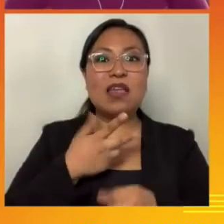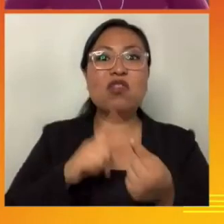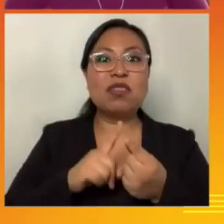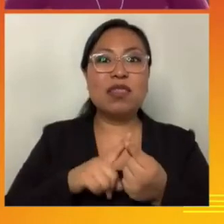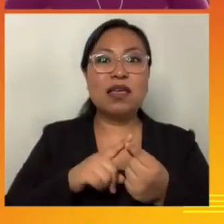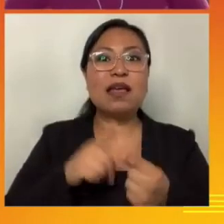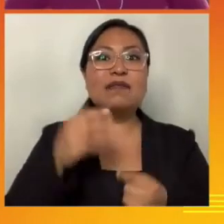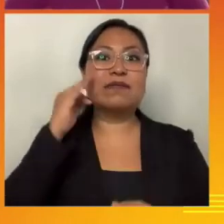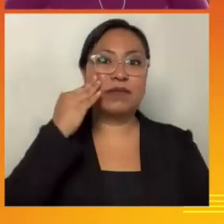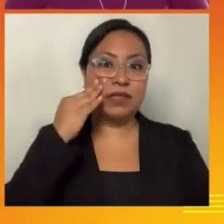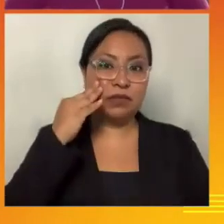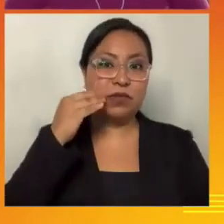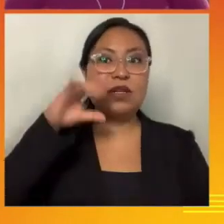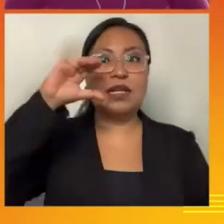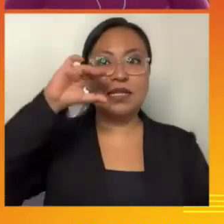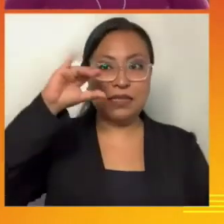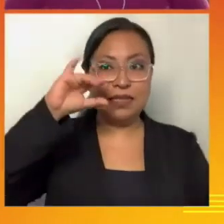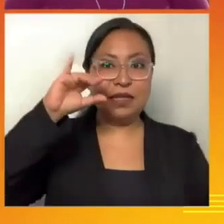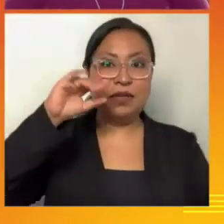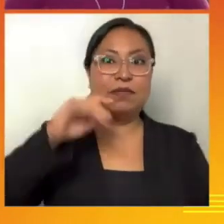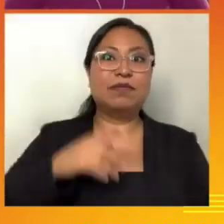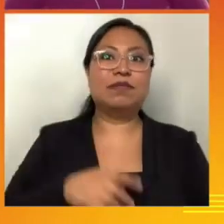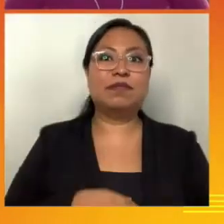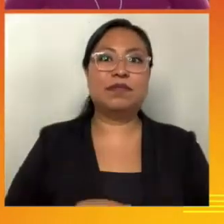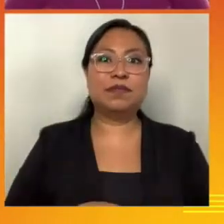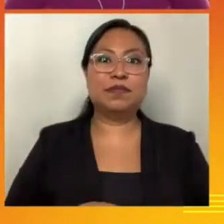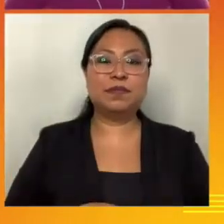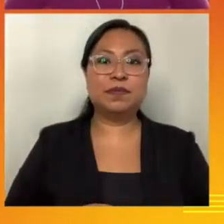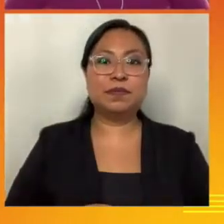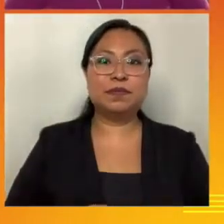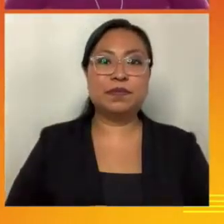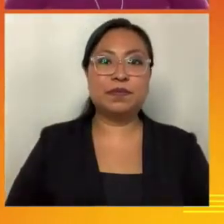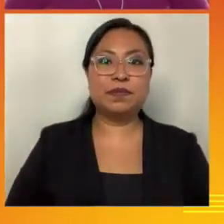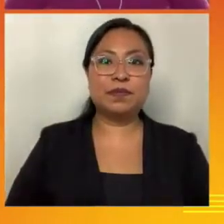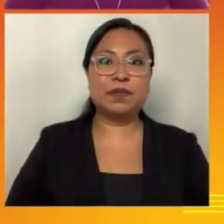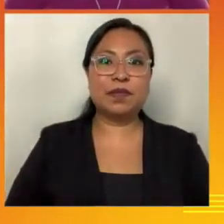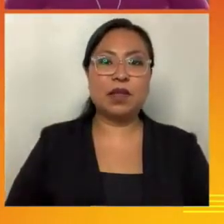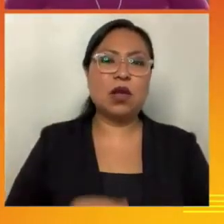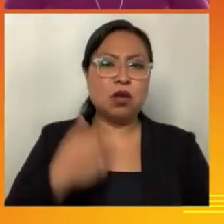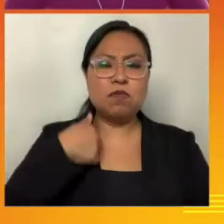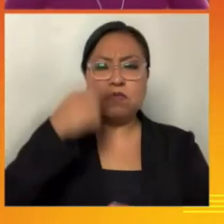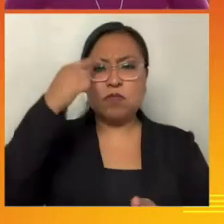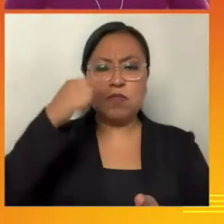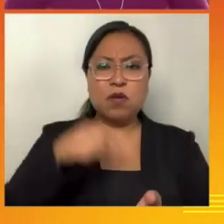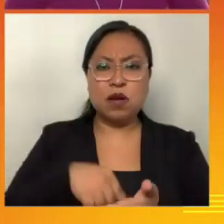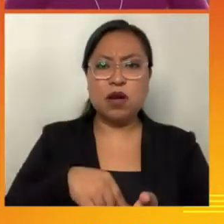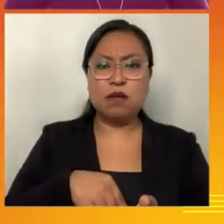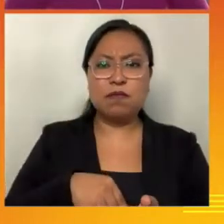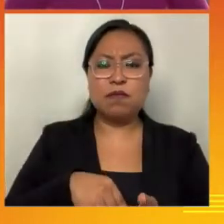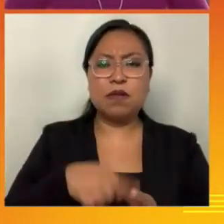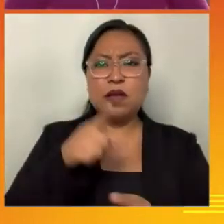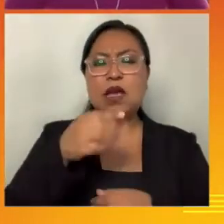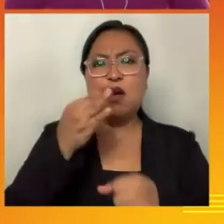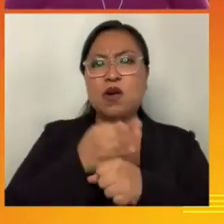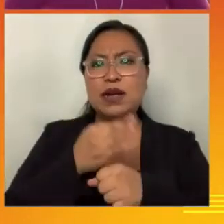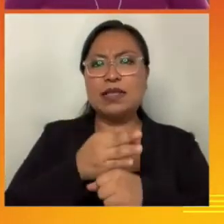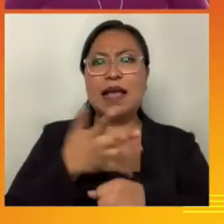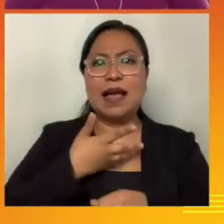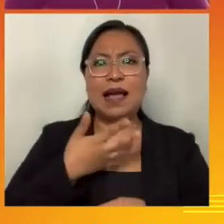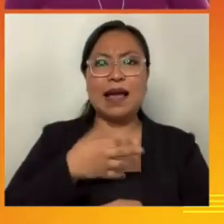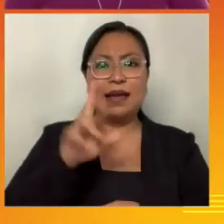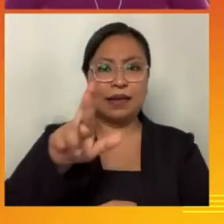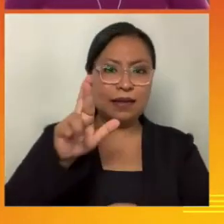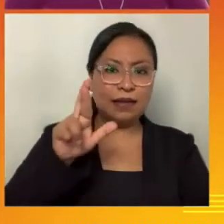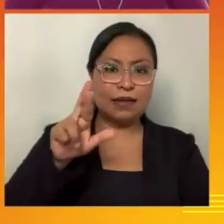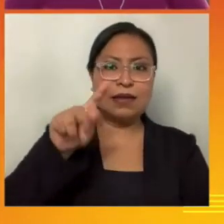son Instagram, Facebook. Supongo que acá todavía no estaba tanto el auge de TikTok que tuvo